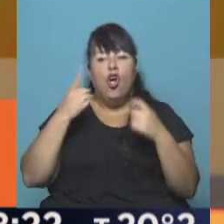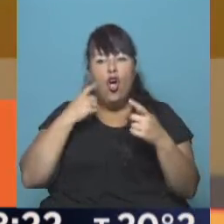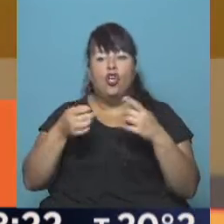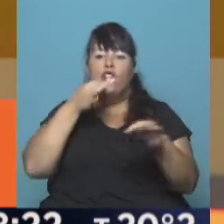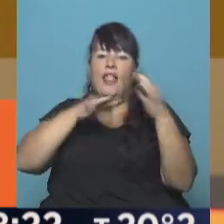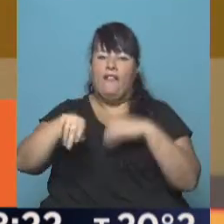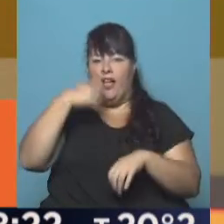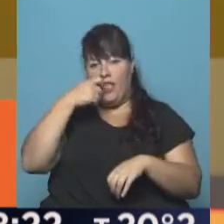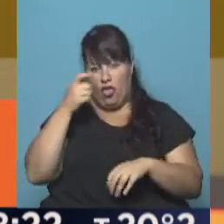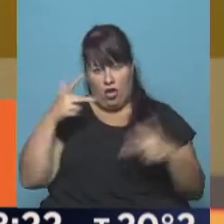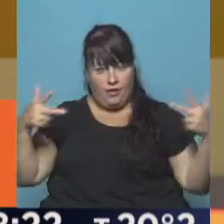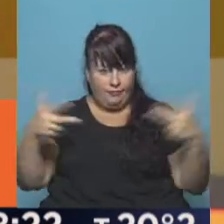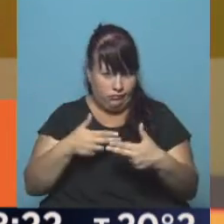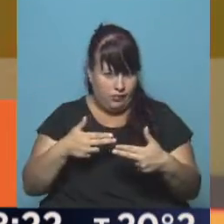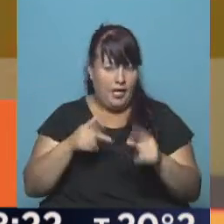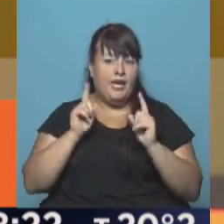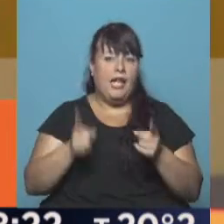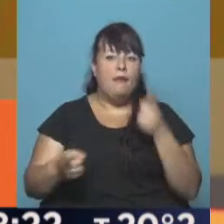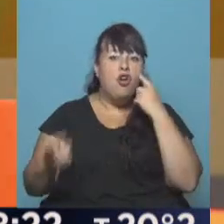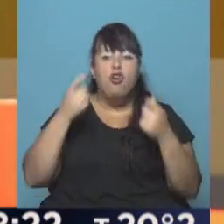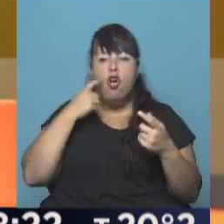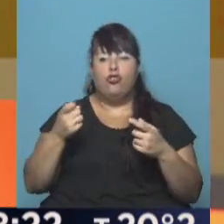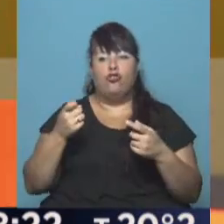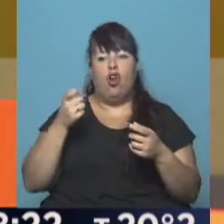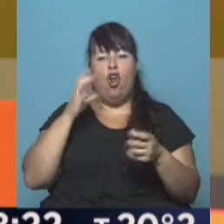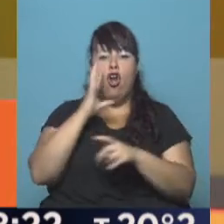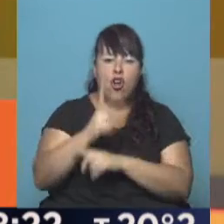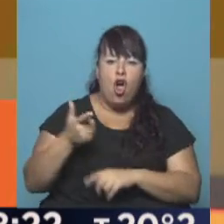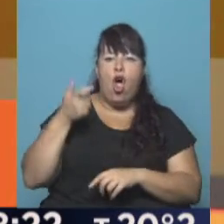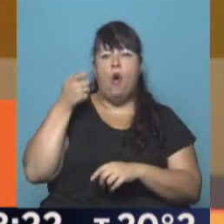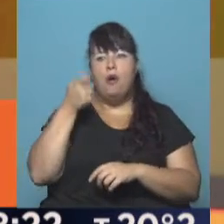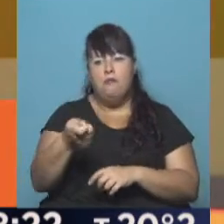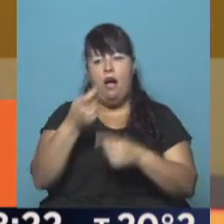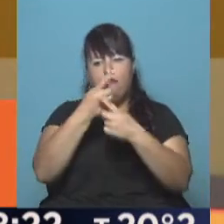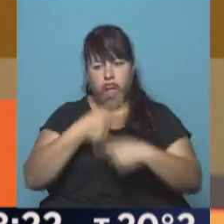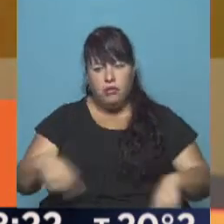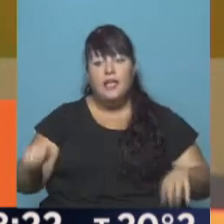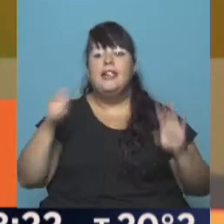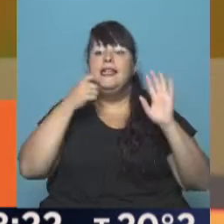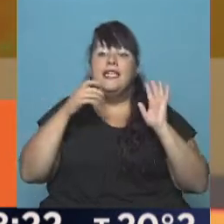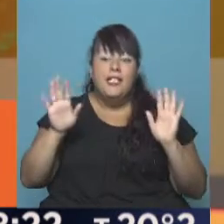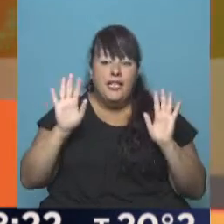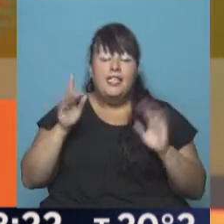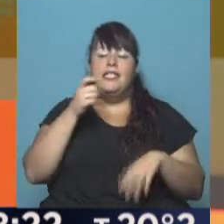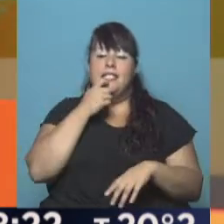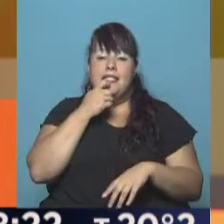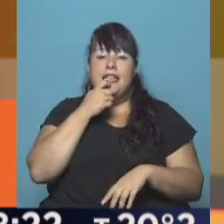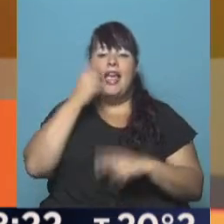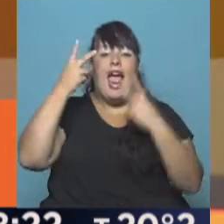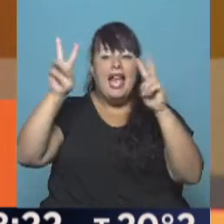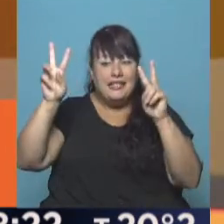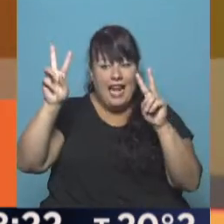narcotráfico este el control de los delitos y la posibilidad de que los extranjeros